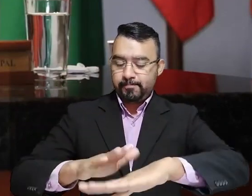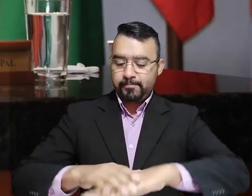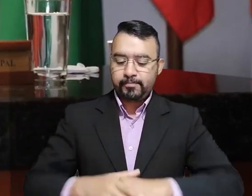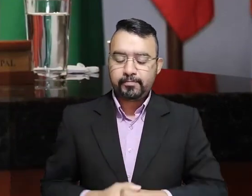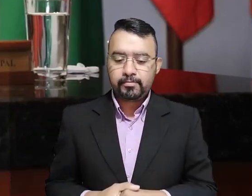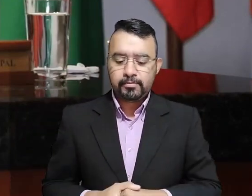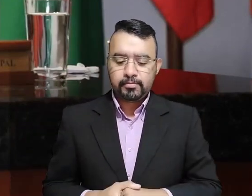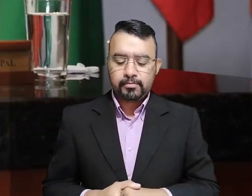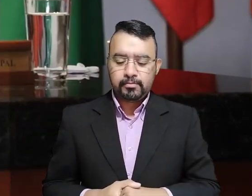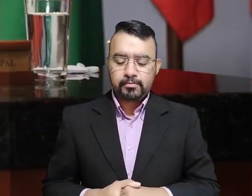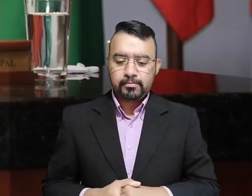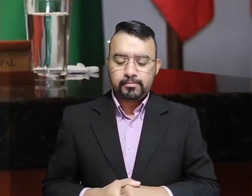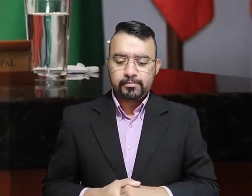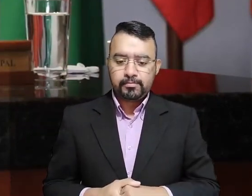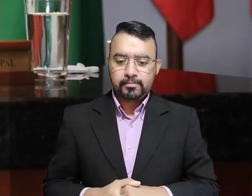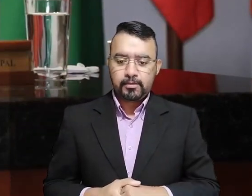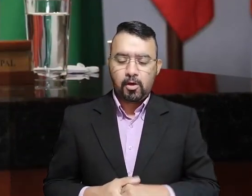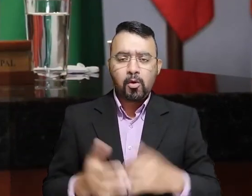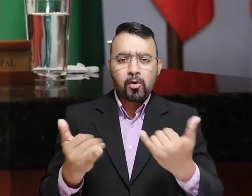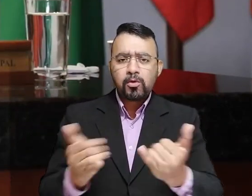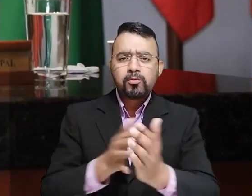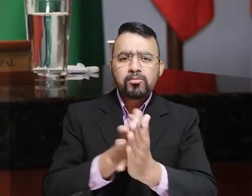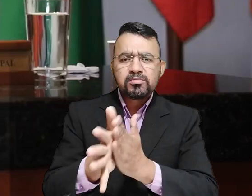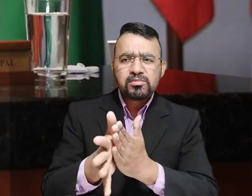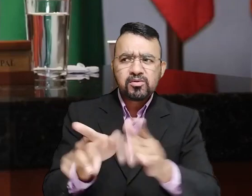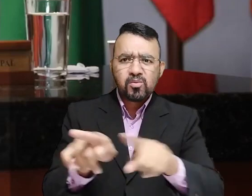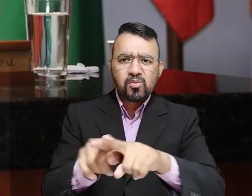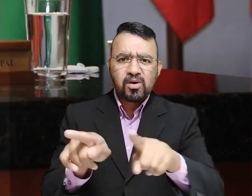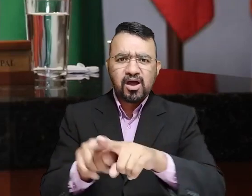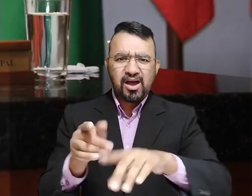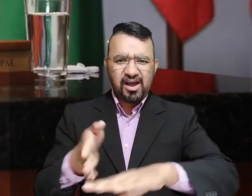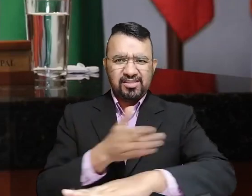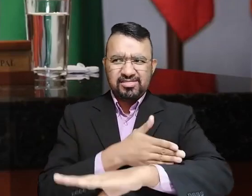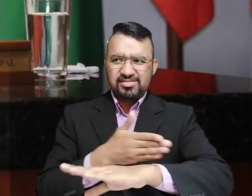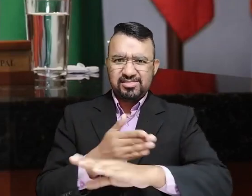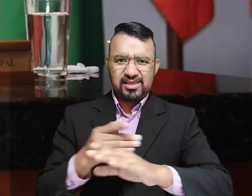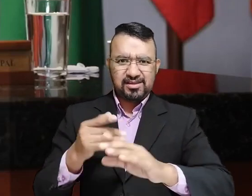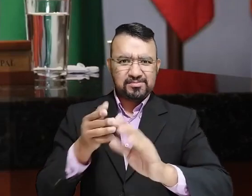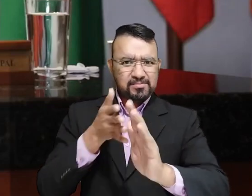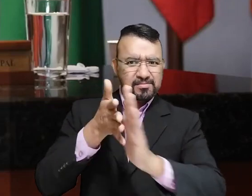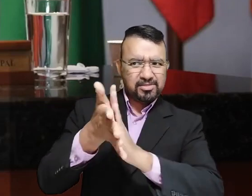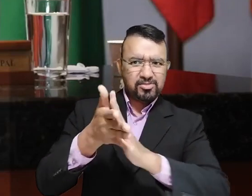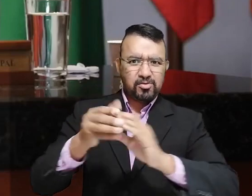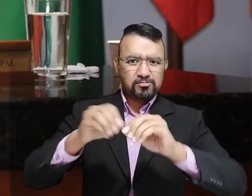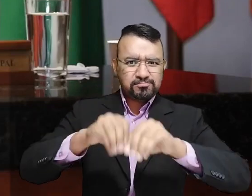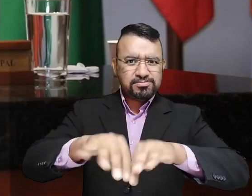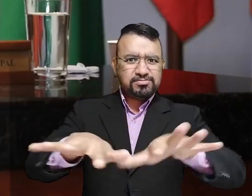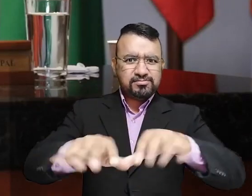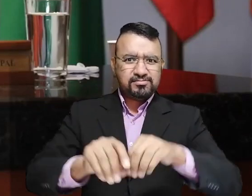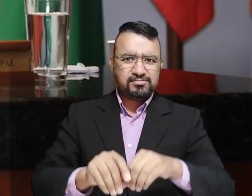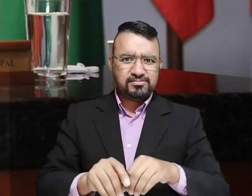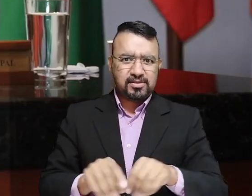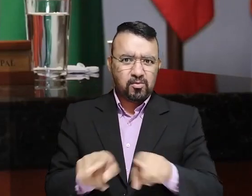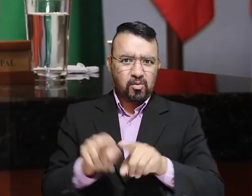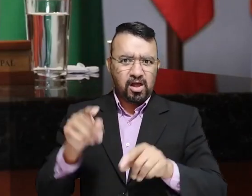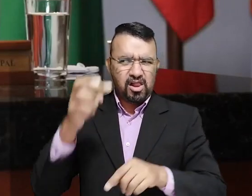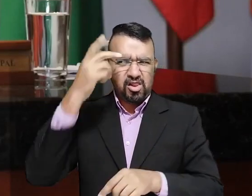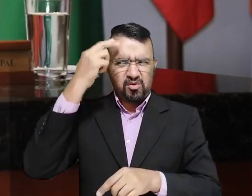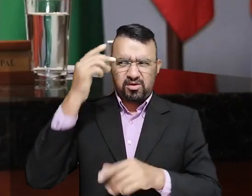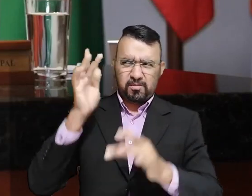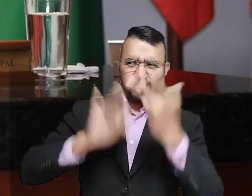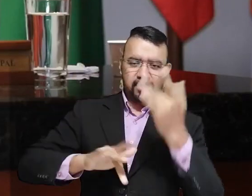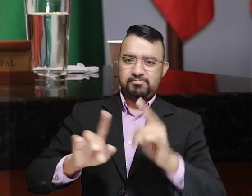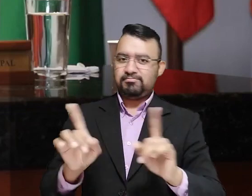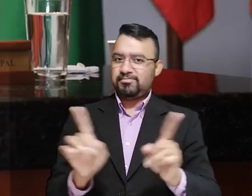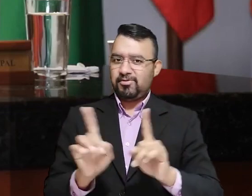que no es incoherente para nada el mensaje que hice público hace unos minutos,